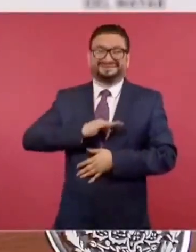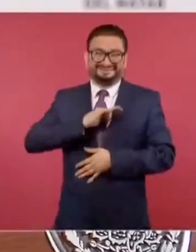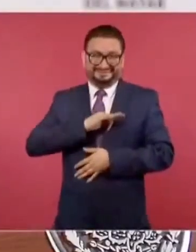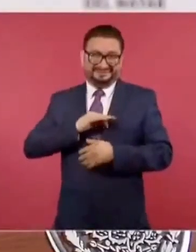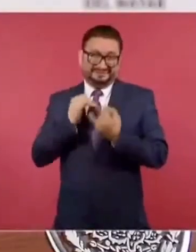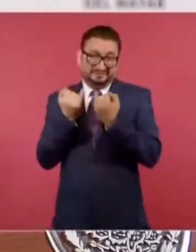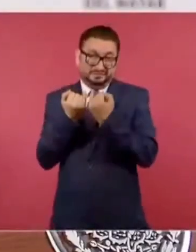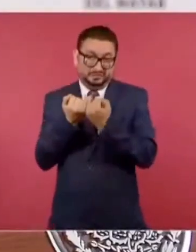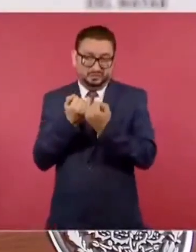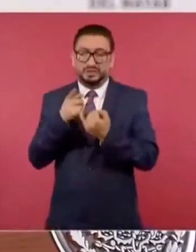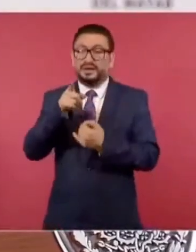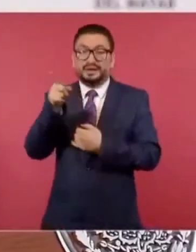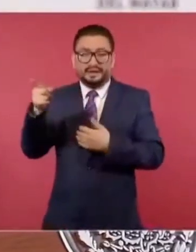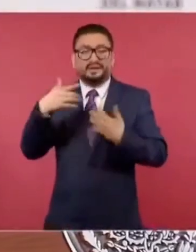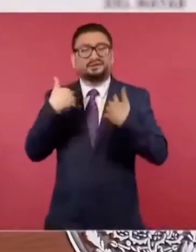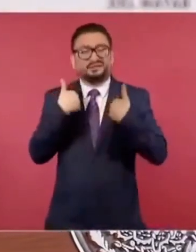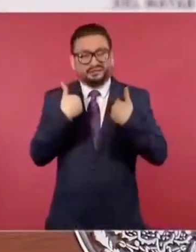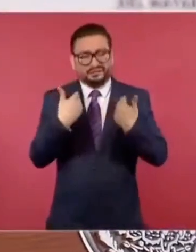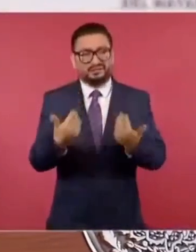que comprendan